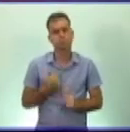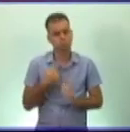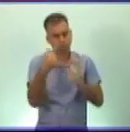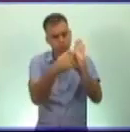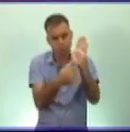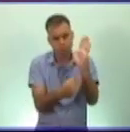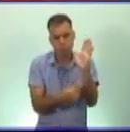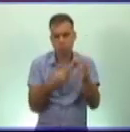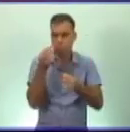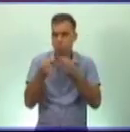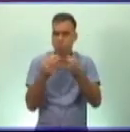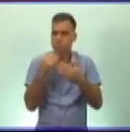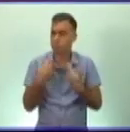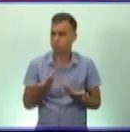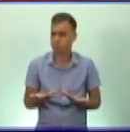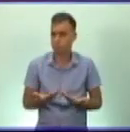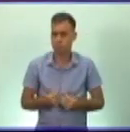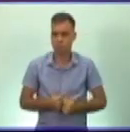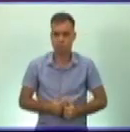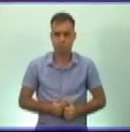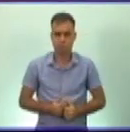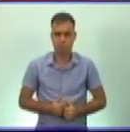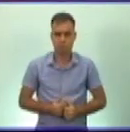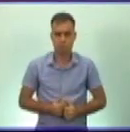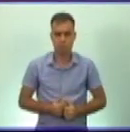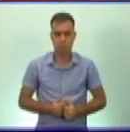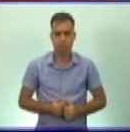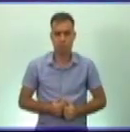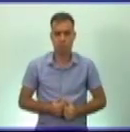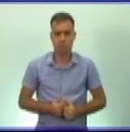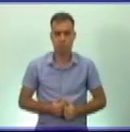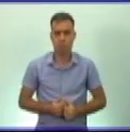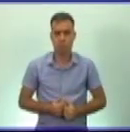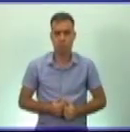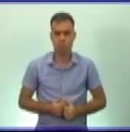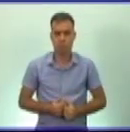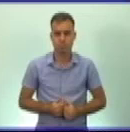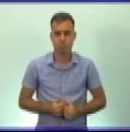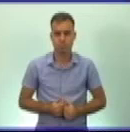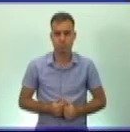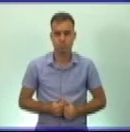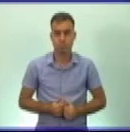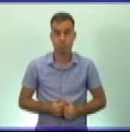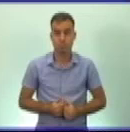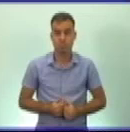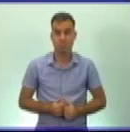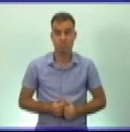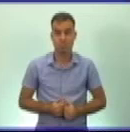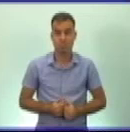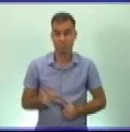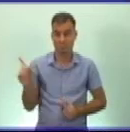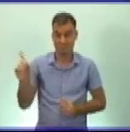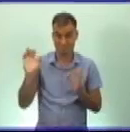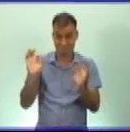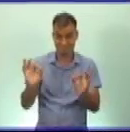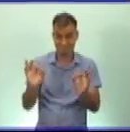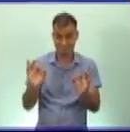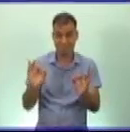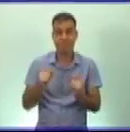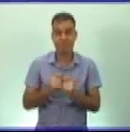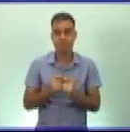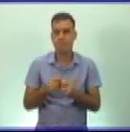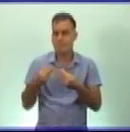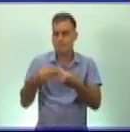Por ejemplo, es importante decirles que en la obtención de los óxidos metálicos, las sustancias simples metales